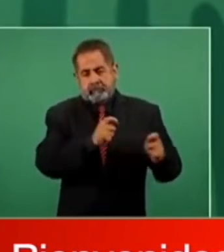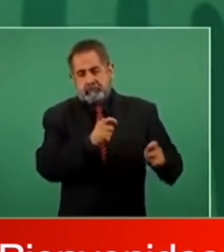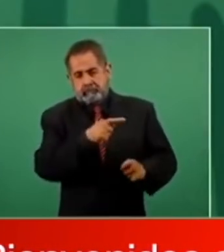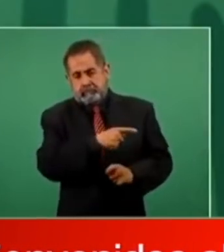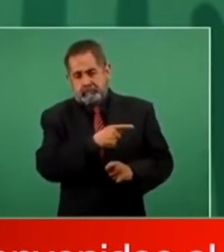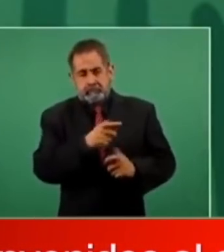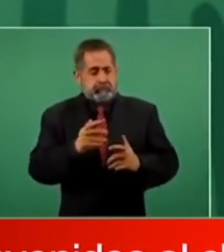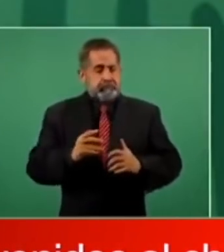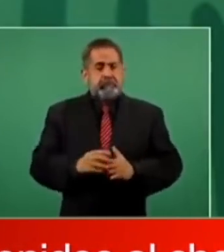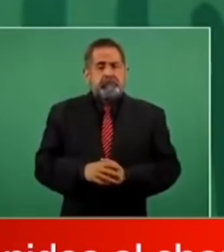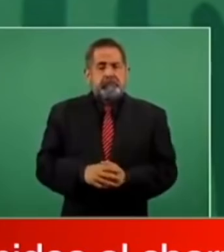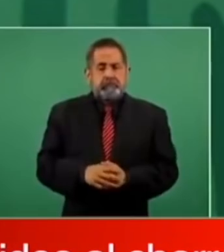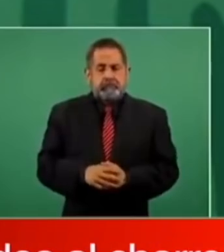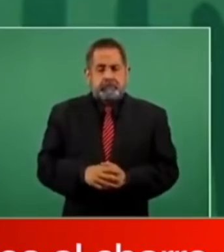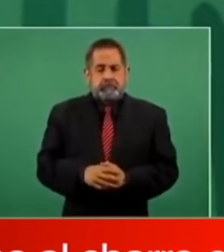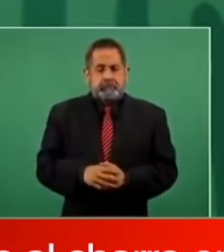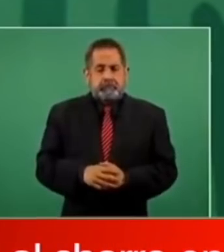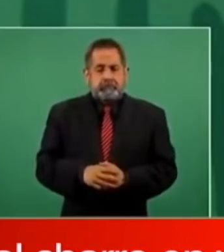porque